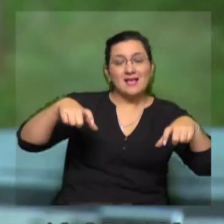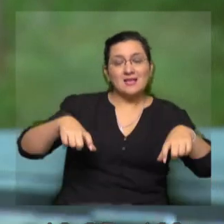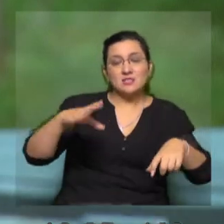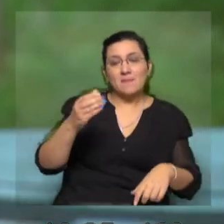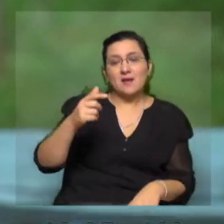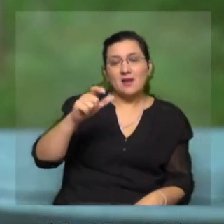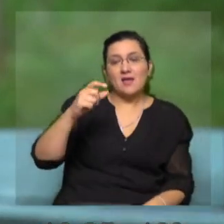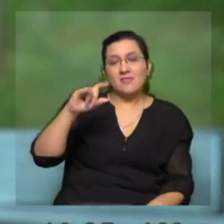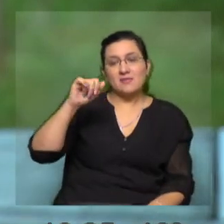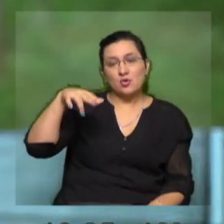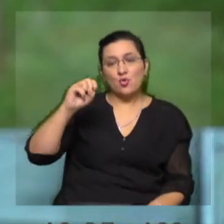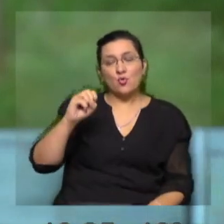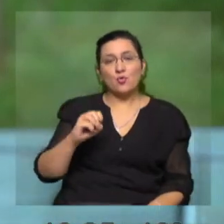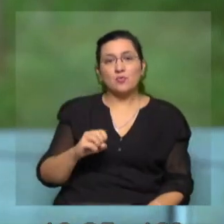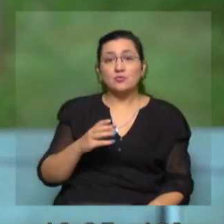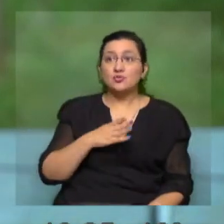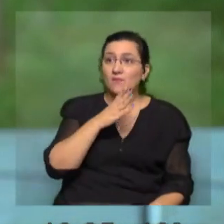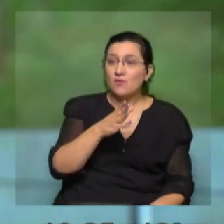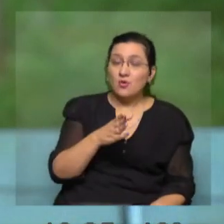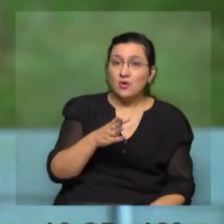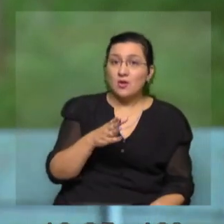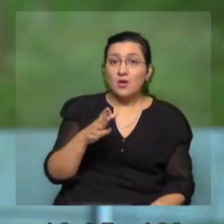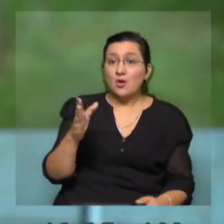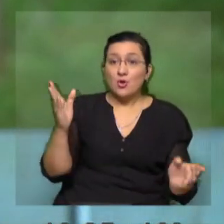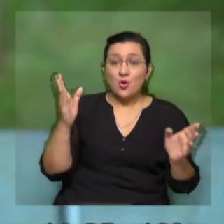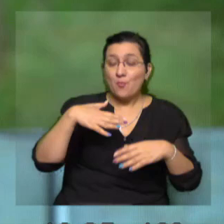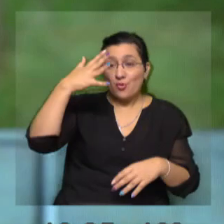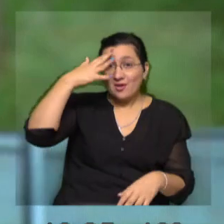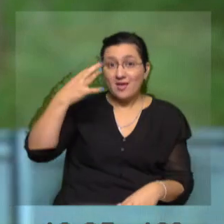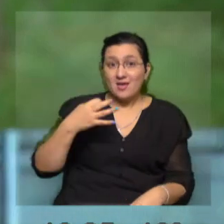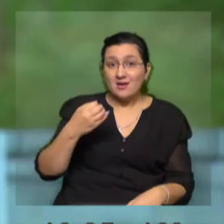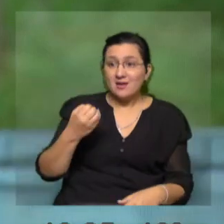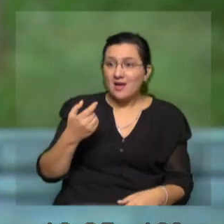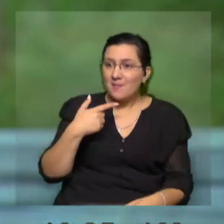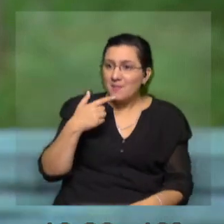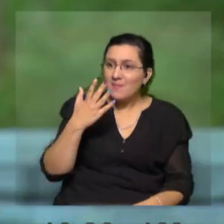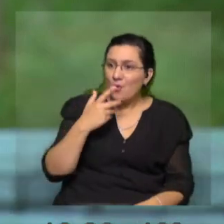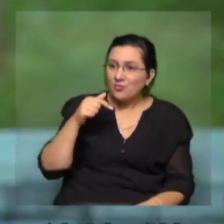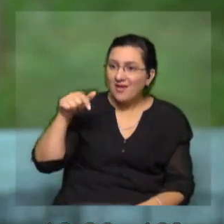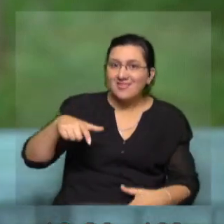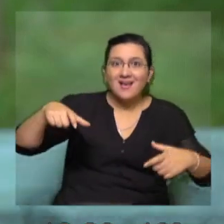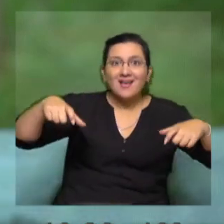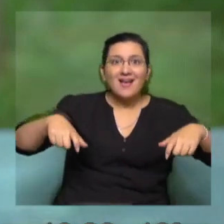voy al Paladino y digo, no puedo creer, porque no me tocó una cancha así cuando jugaba.